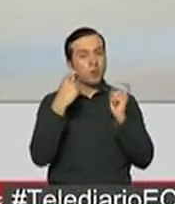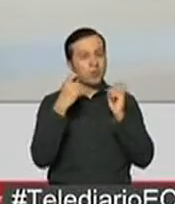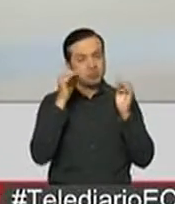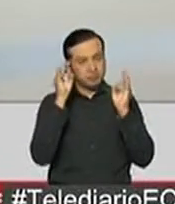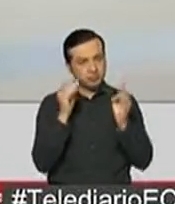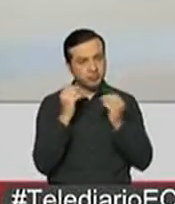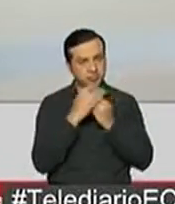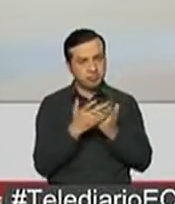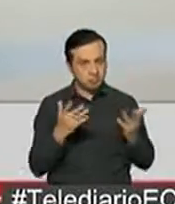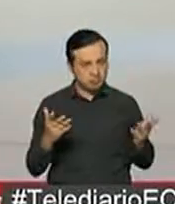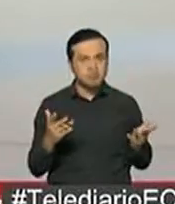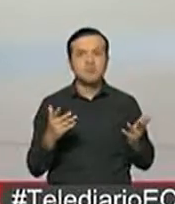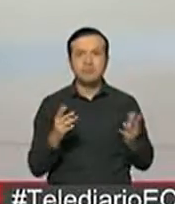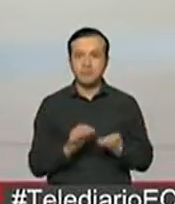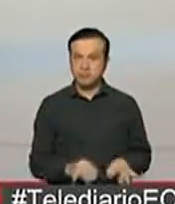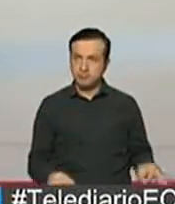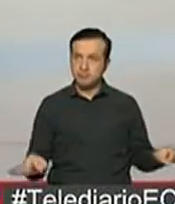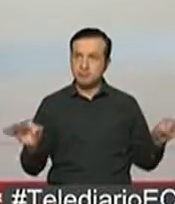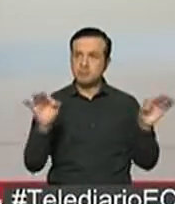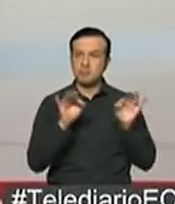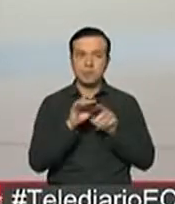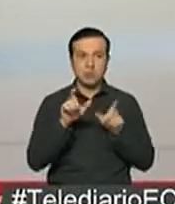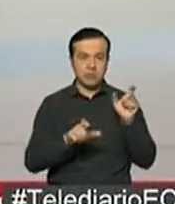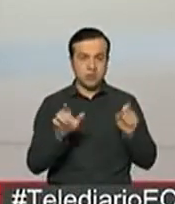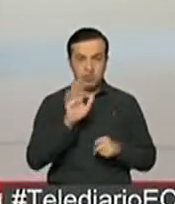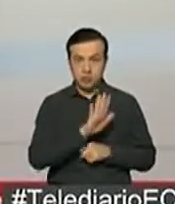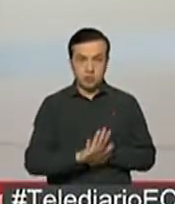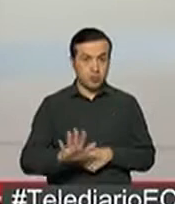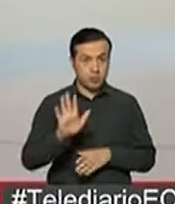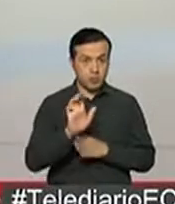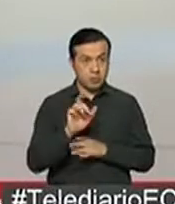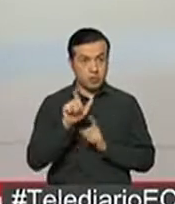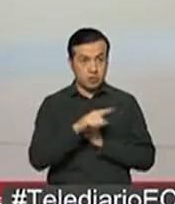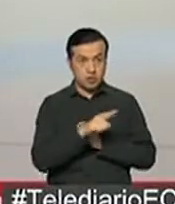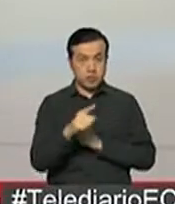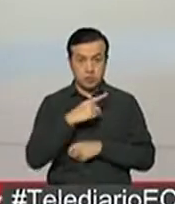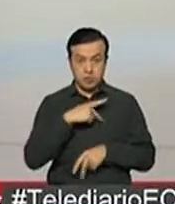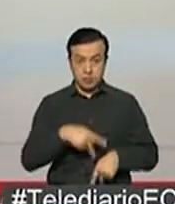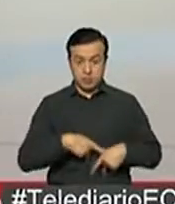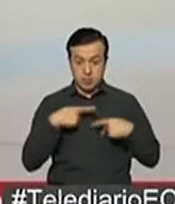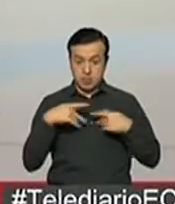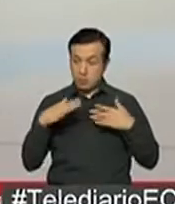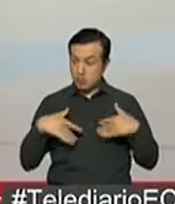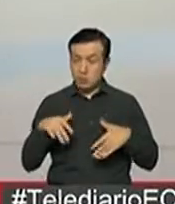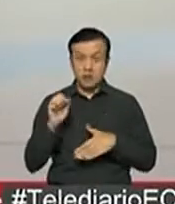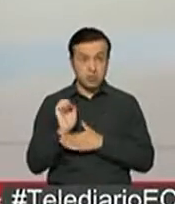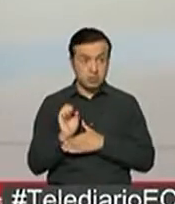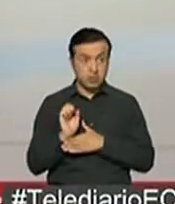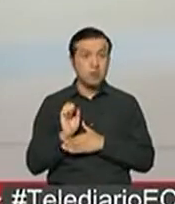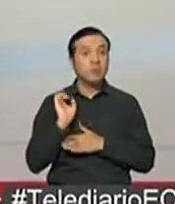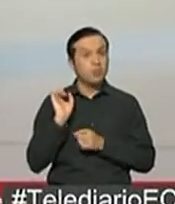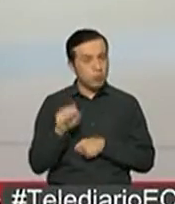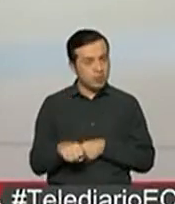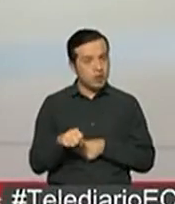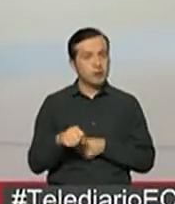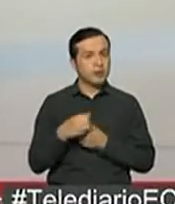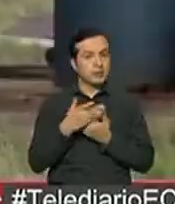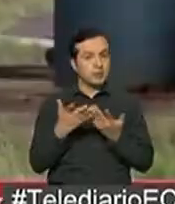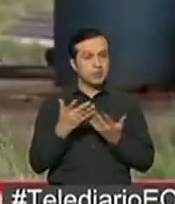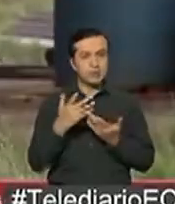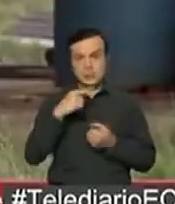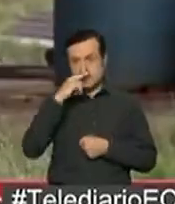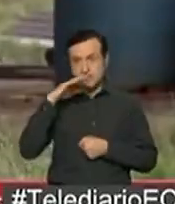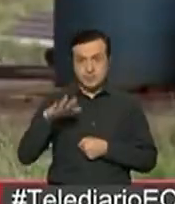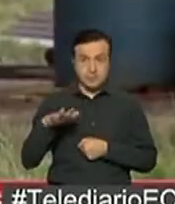para garantizar que los ciudadanos los ecuatorianos que nos recibimos acá en el en el país pues accedamos dar al glp